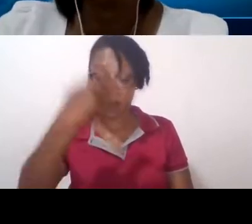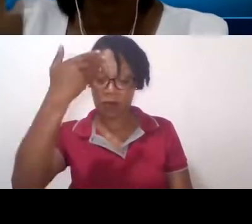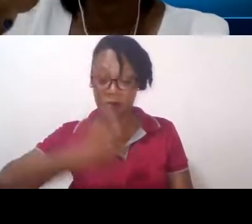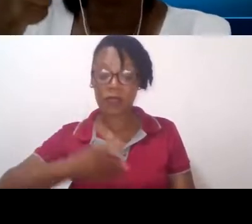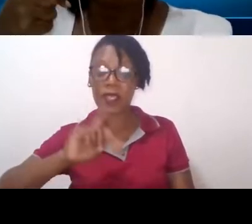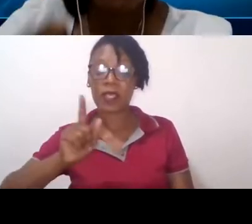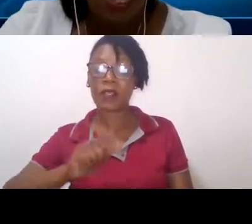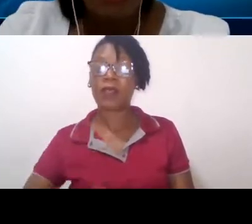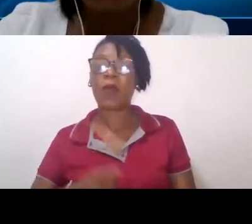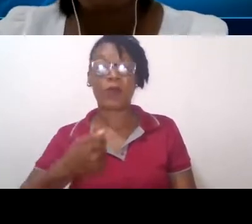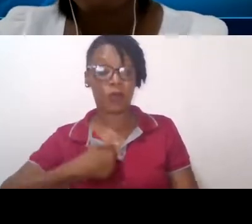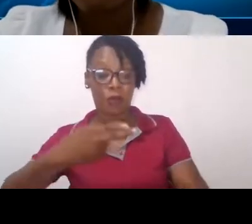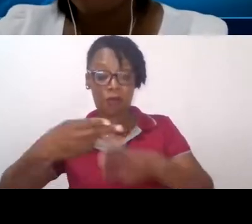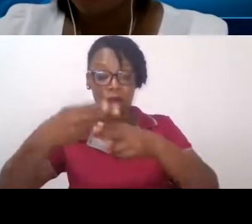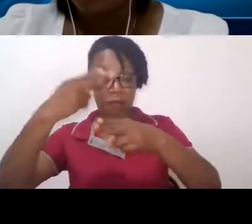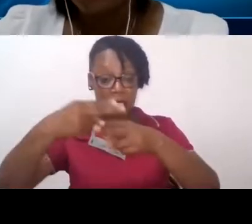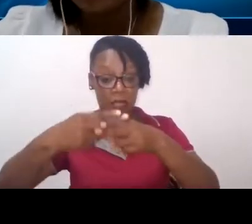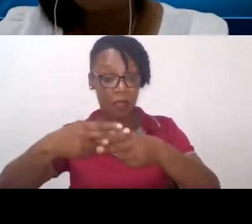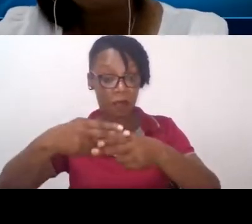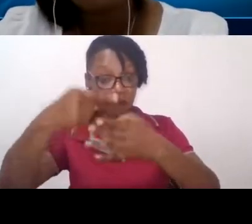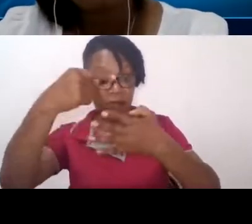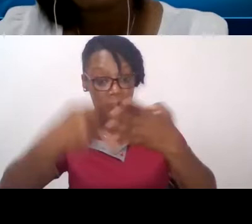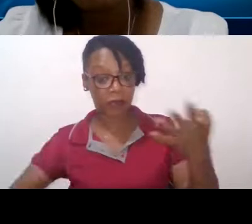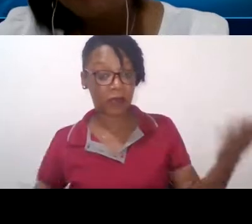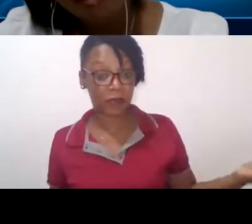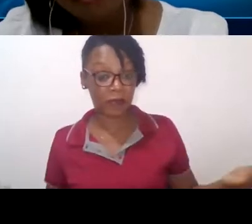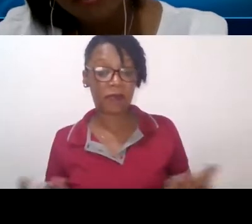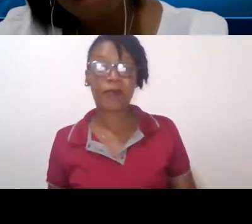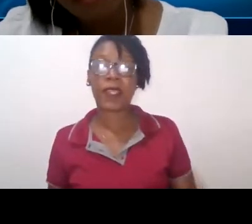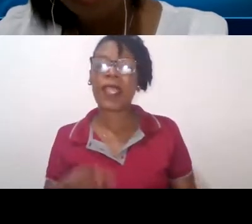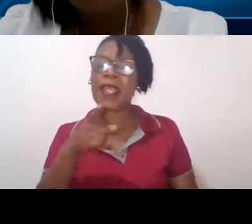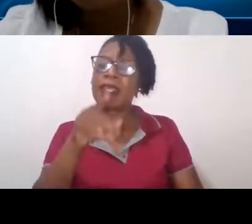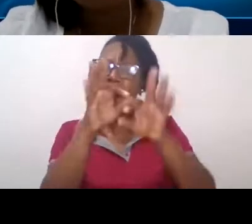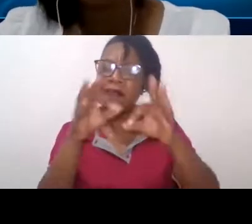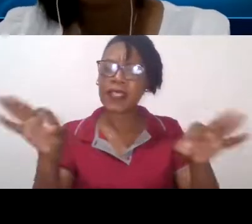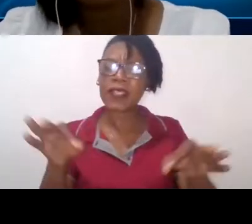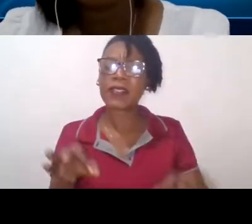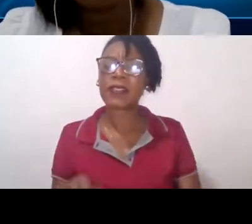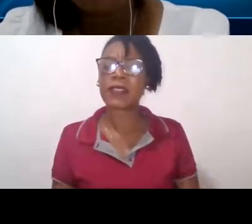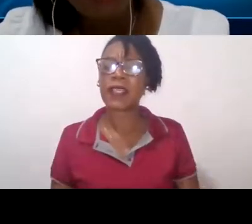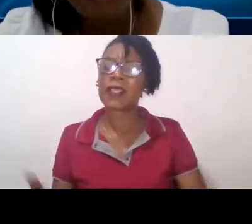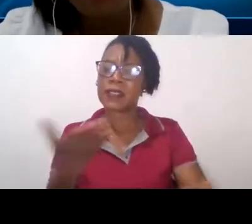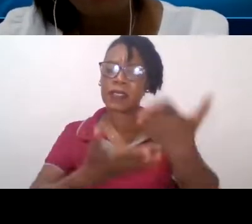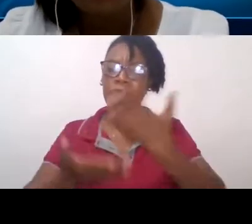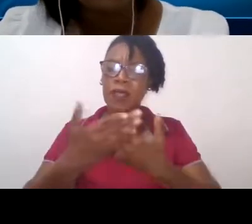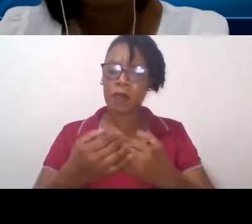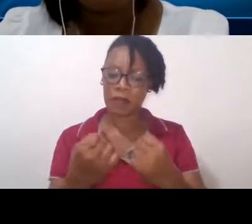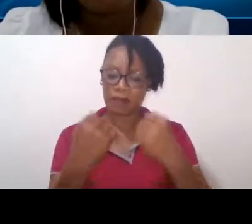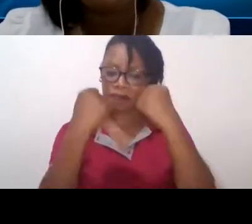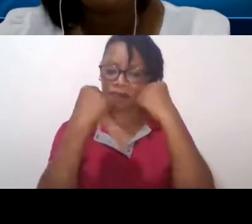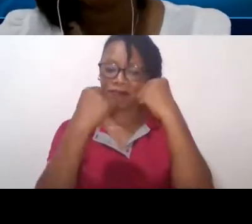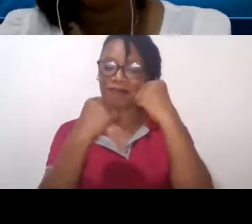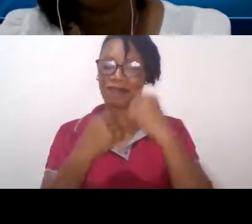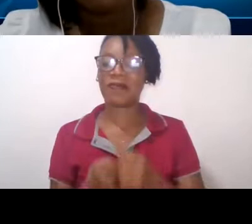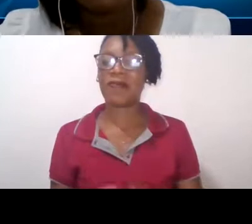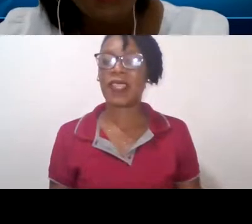esto o me llamo así. Eso, esa frase ha servido para empoderarlo y también